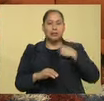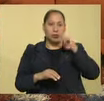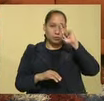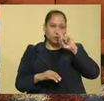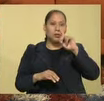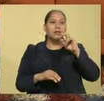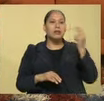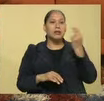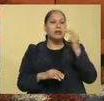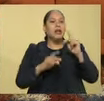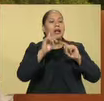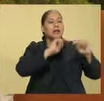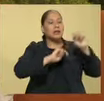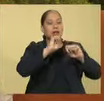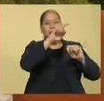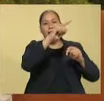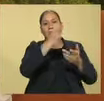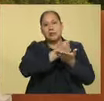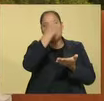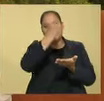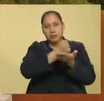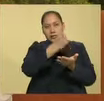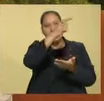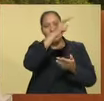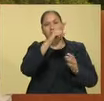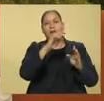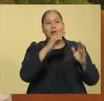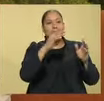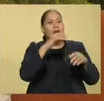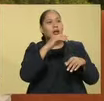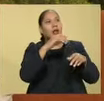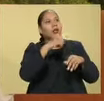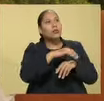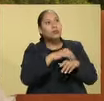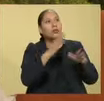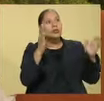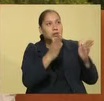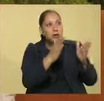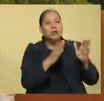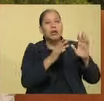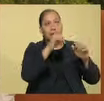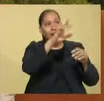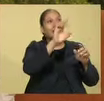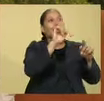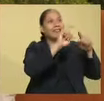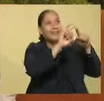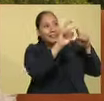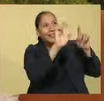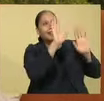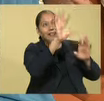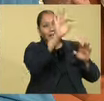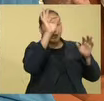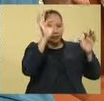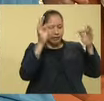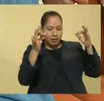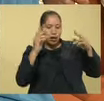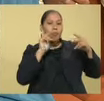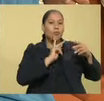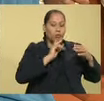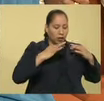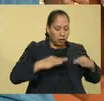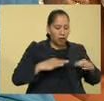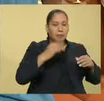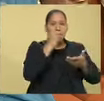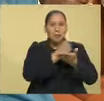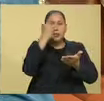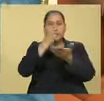recomiendo es que busquen en todas las tiendas departamentales el departamento de tallas petit. Una vez que lo hayan encontrado, que se prueben las distintas